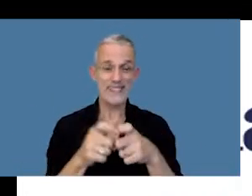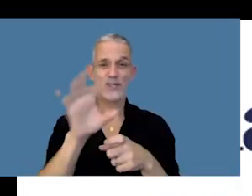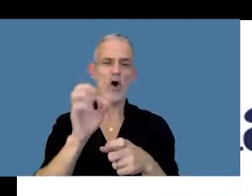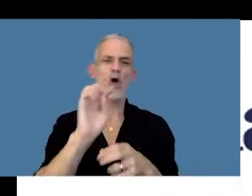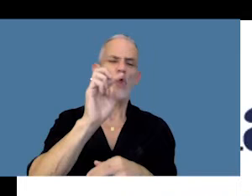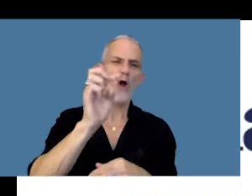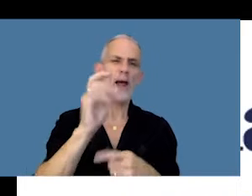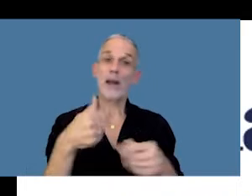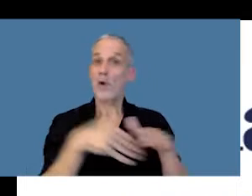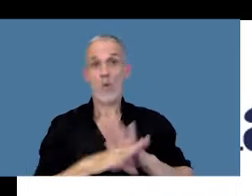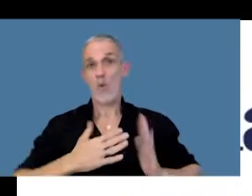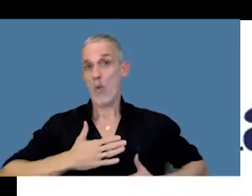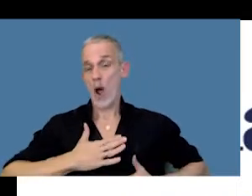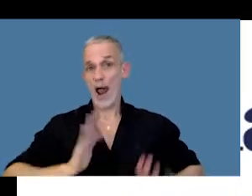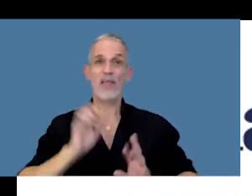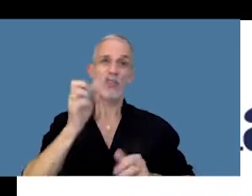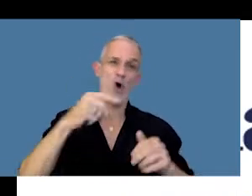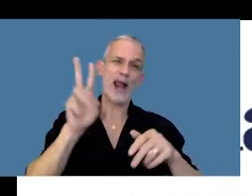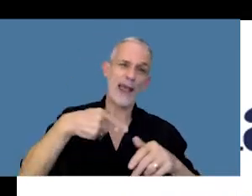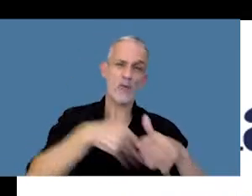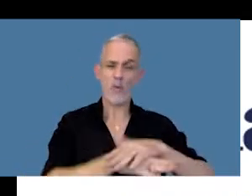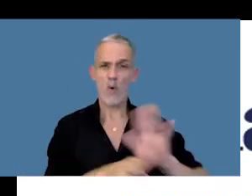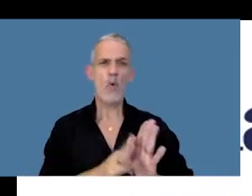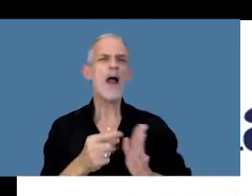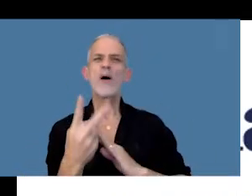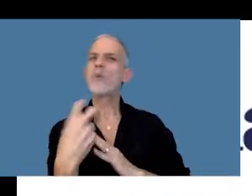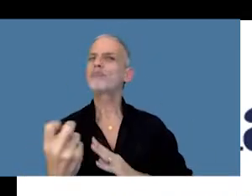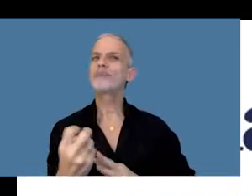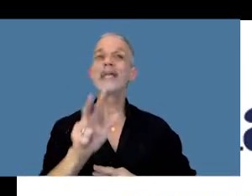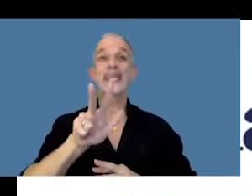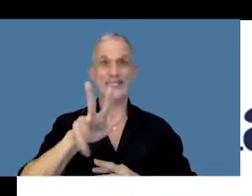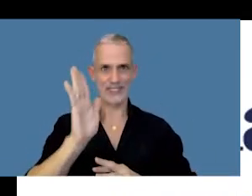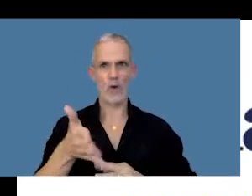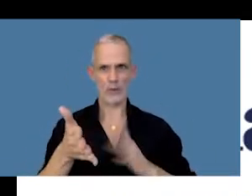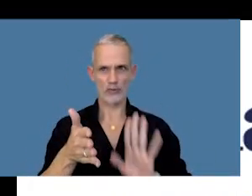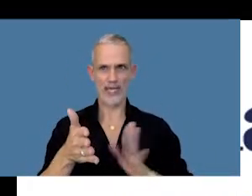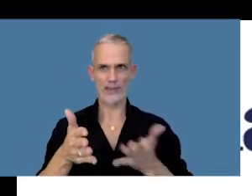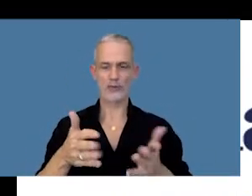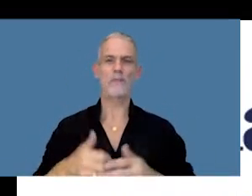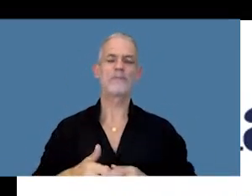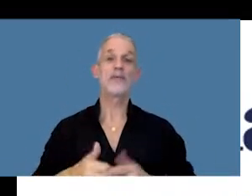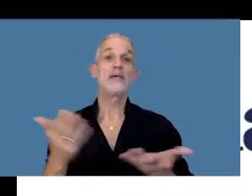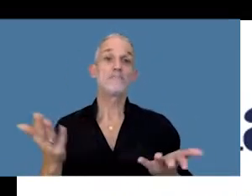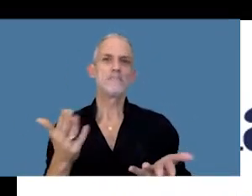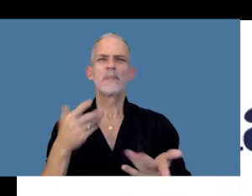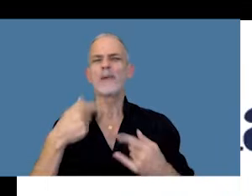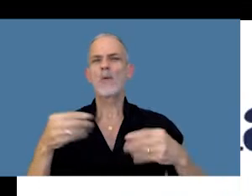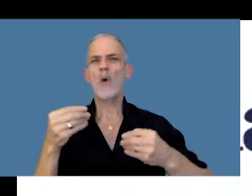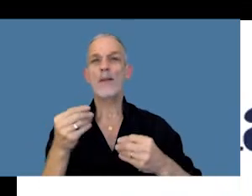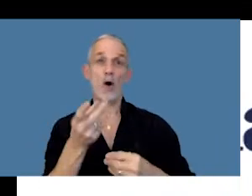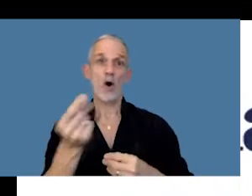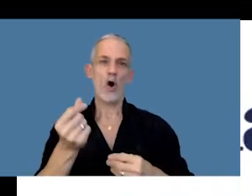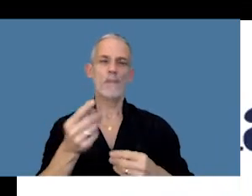para atesorar moneda extranjera, la percepción es del 35%. Estamos hablando de la compra